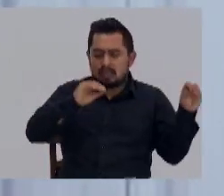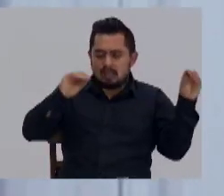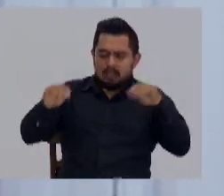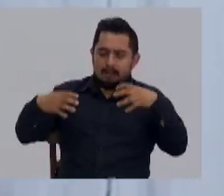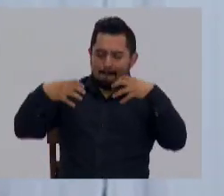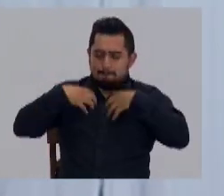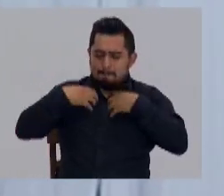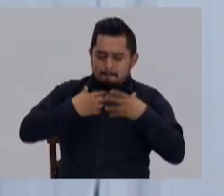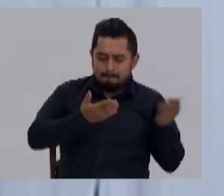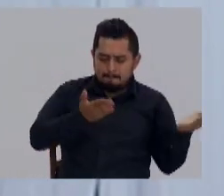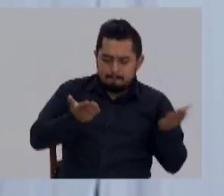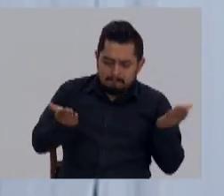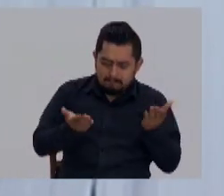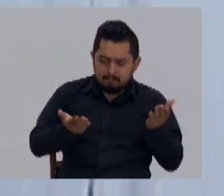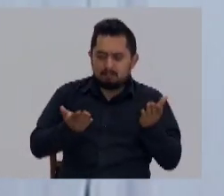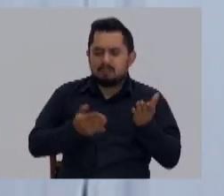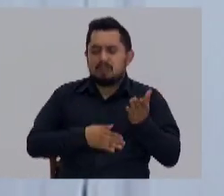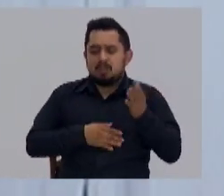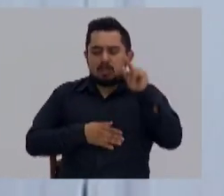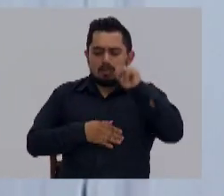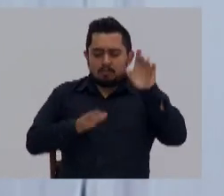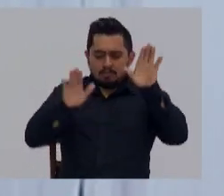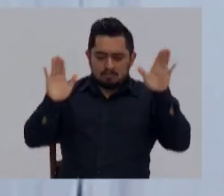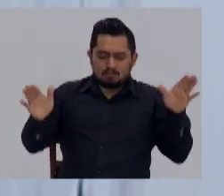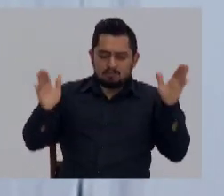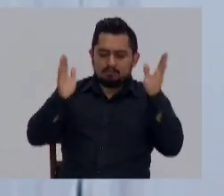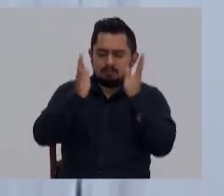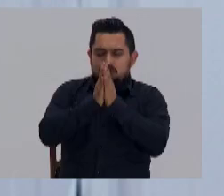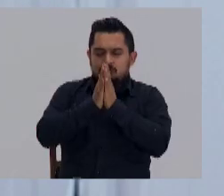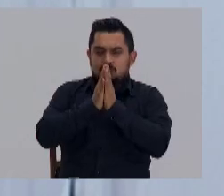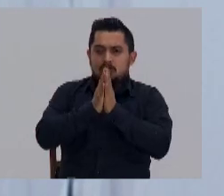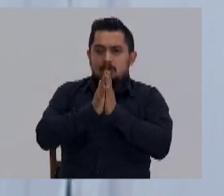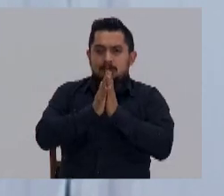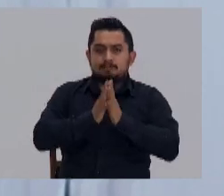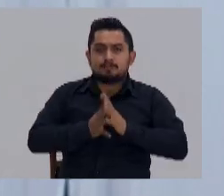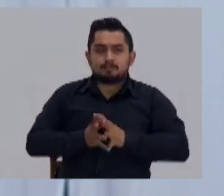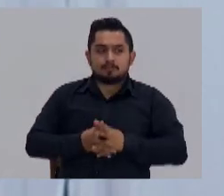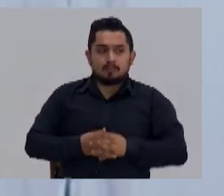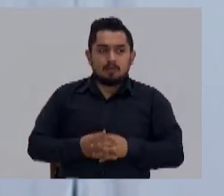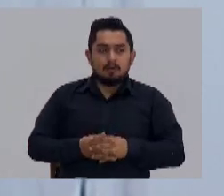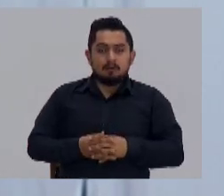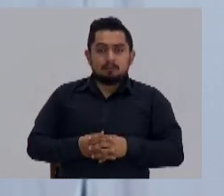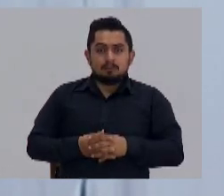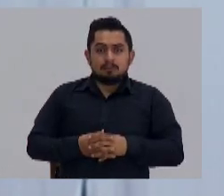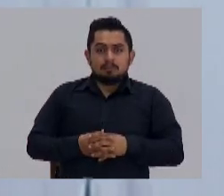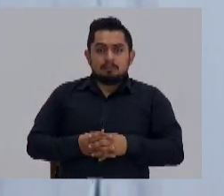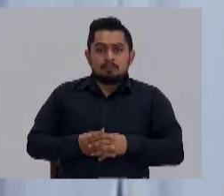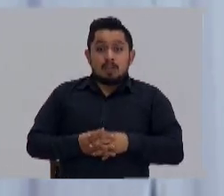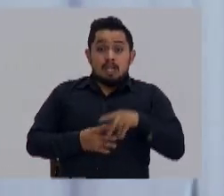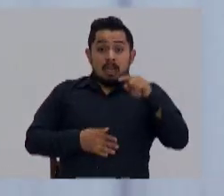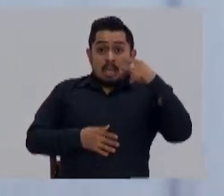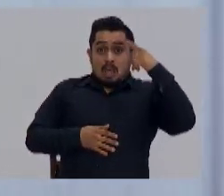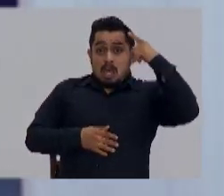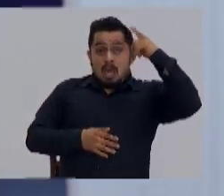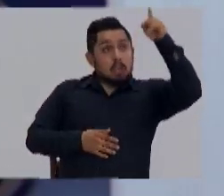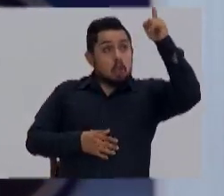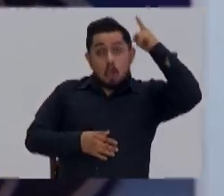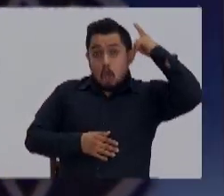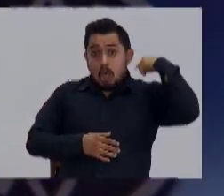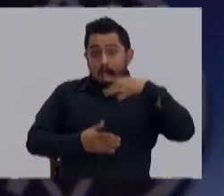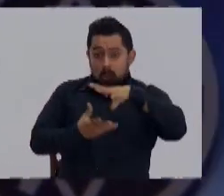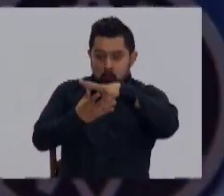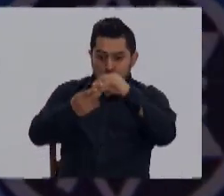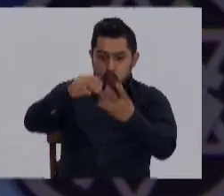tu palabra. Pues es en el nombre de Jesús que hemos orado. Amén y amén. Al crear al hombre, Dios dio